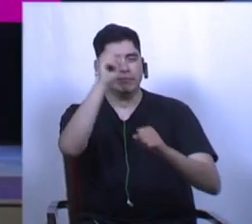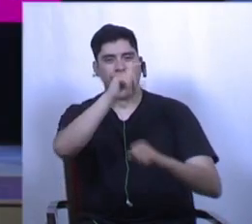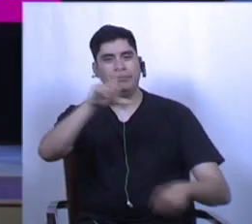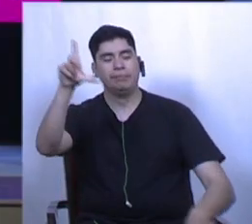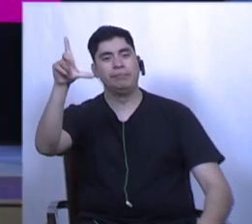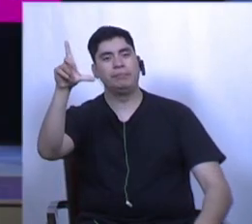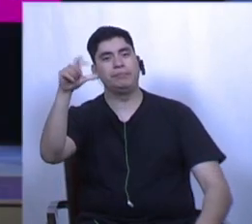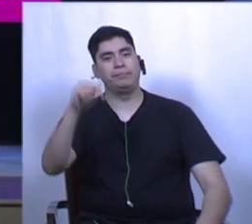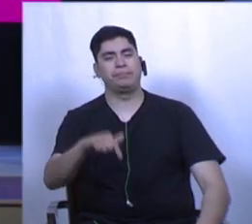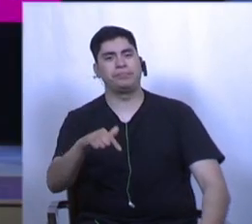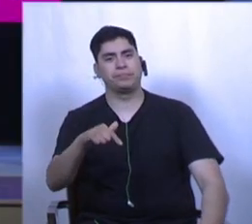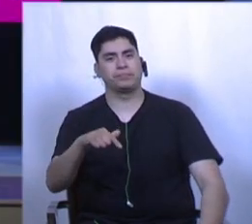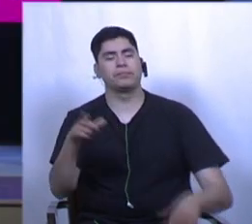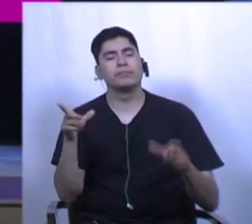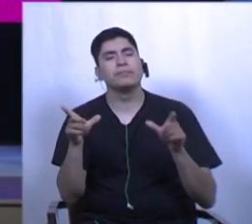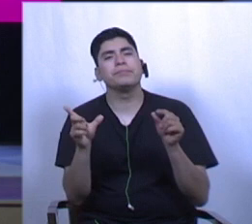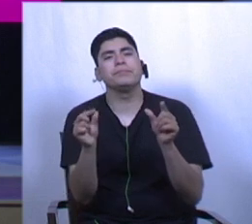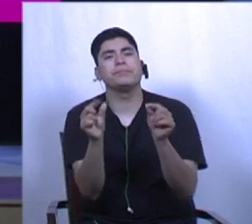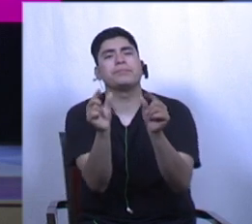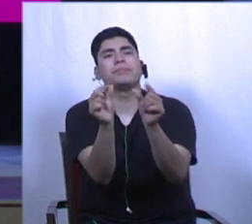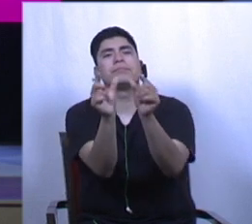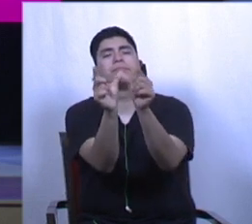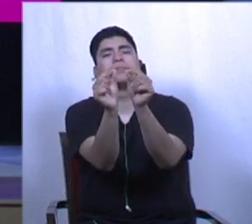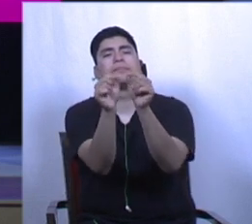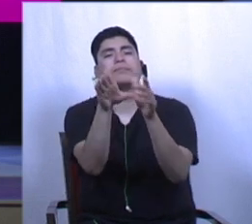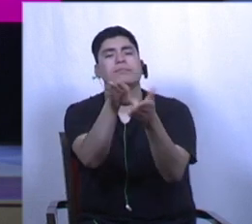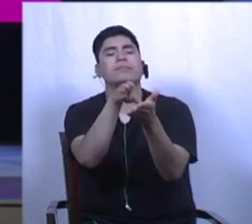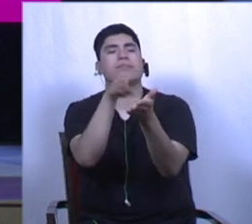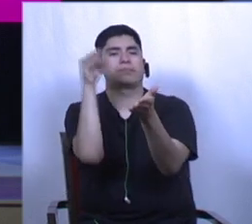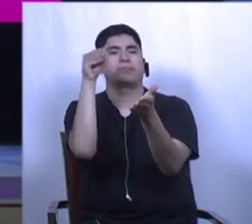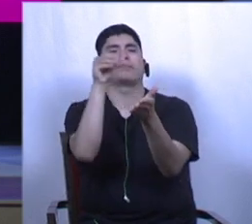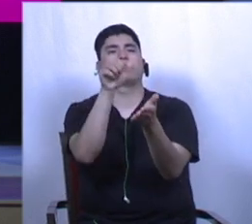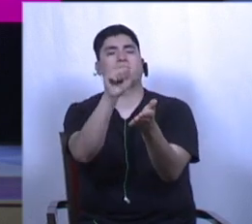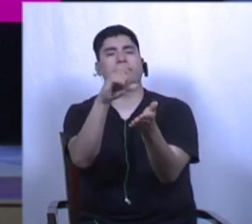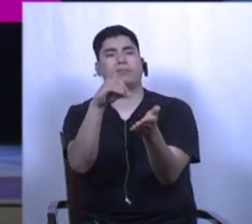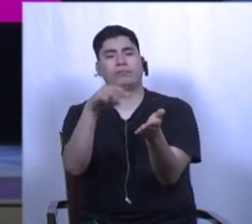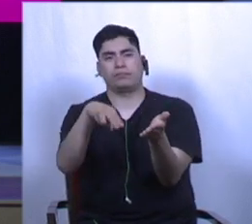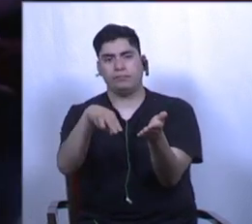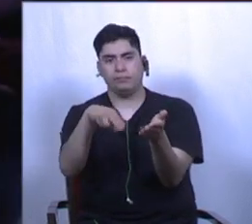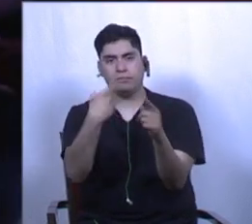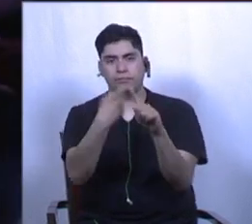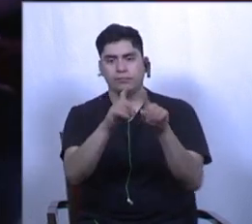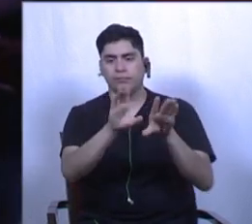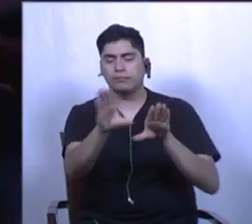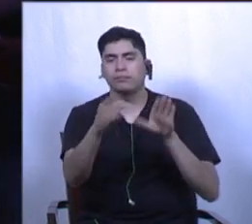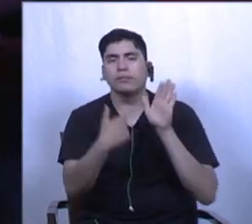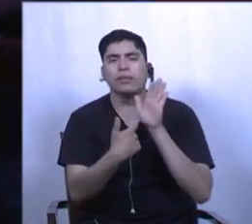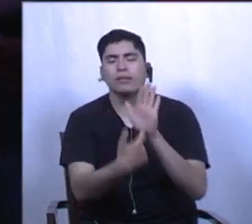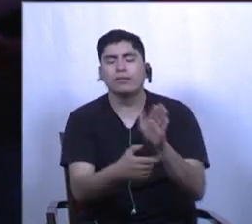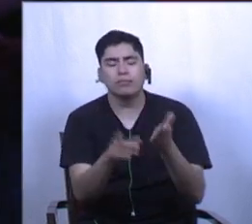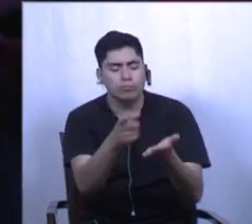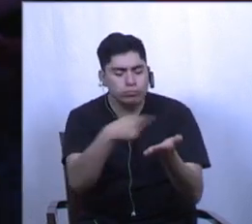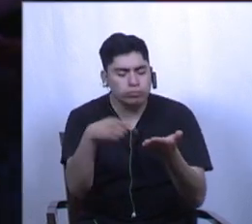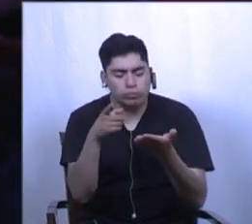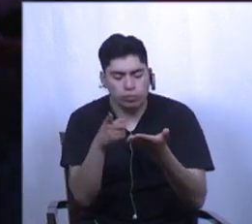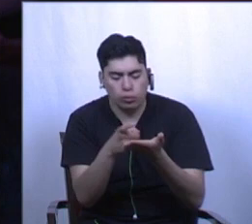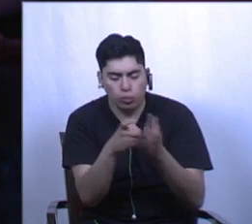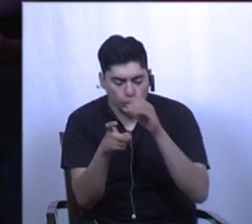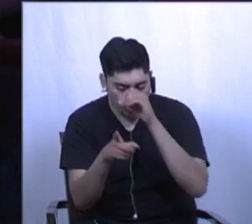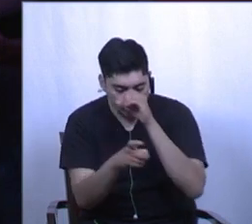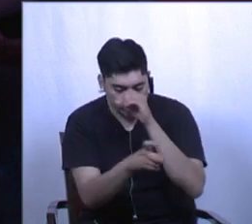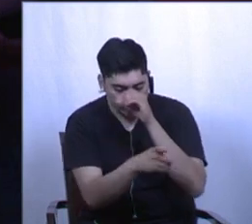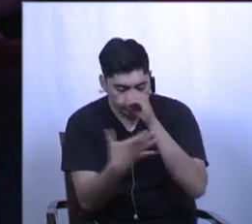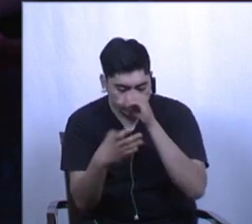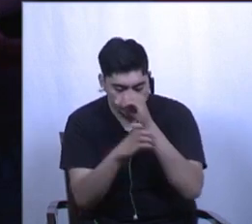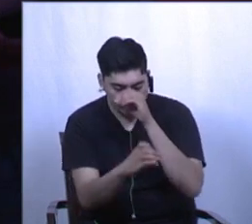esta bacteria, podemos extraer ADN de distintas muestras. Por ejemplo, si viene de la mucosa de su